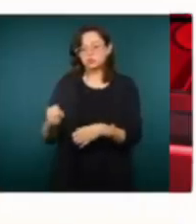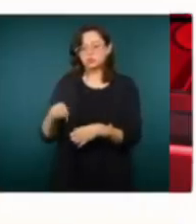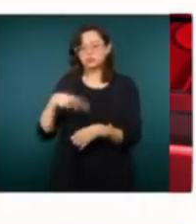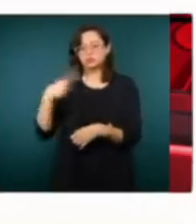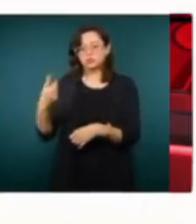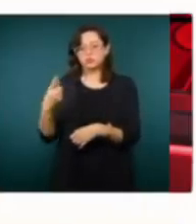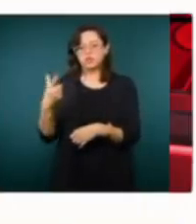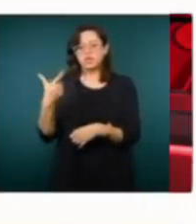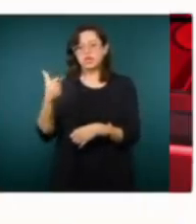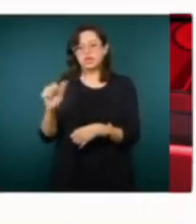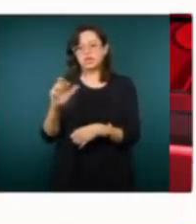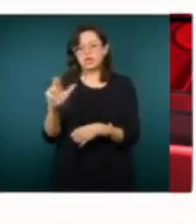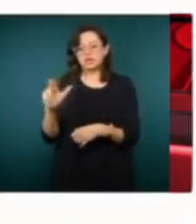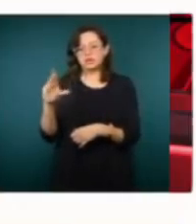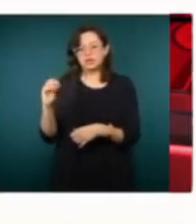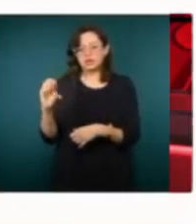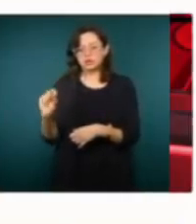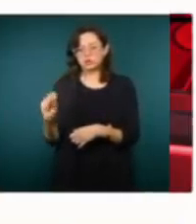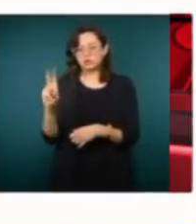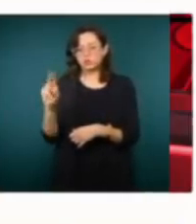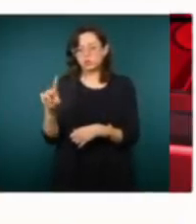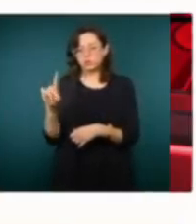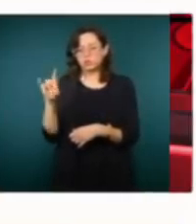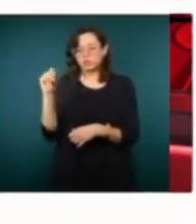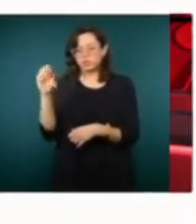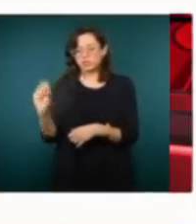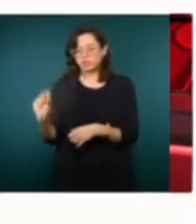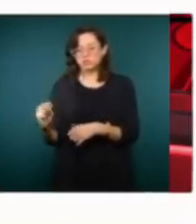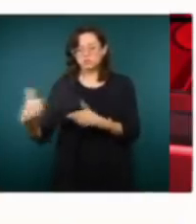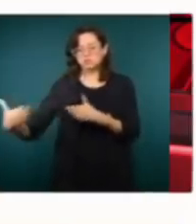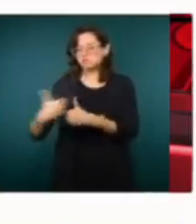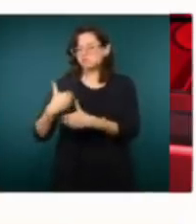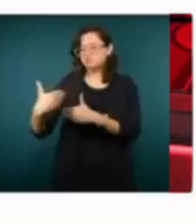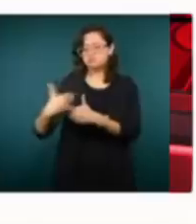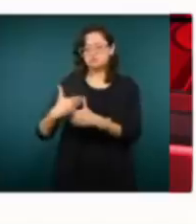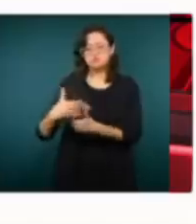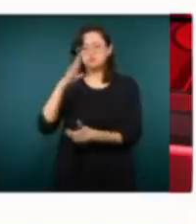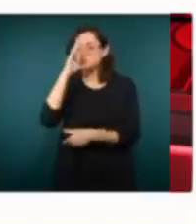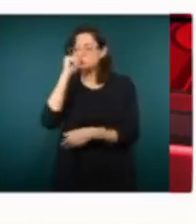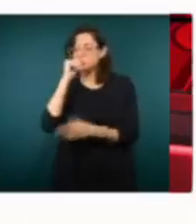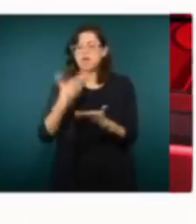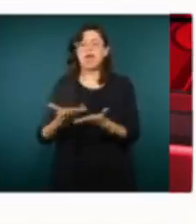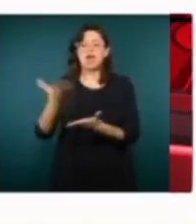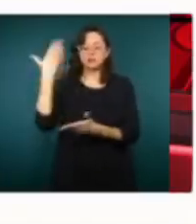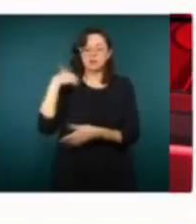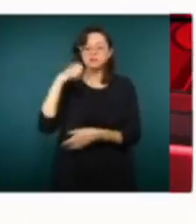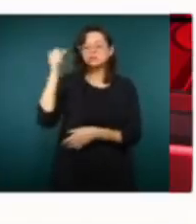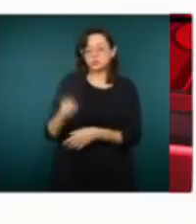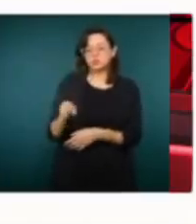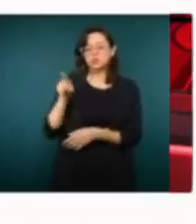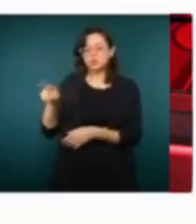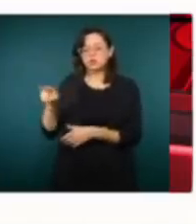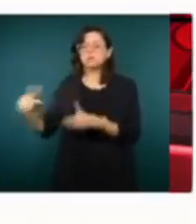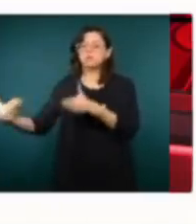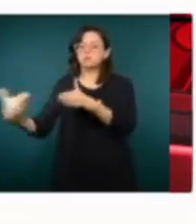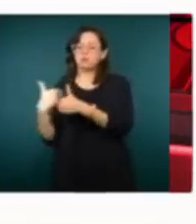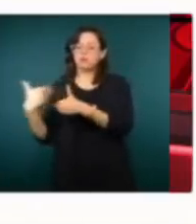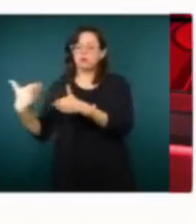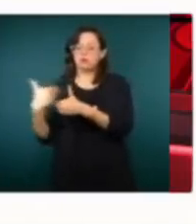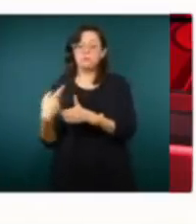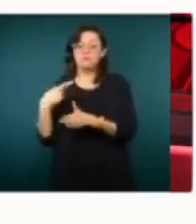Guerreros Unidos. Hace algún tiempo tenía esta parte sur del estado, Guerreros Unidos. Al aliarse estos